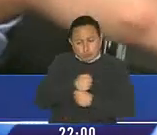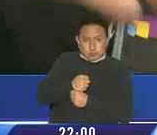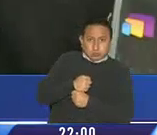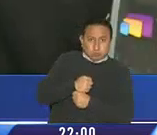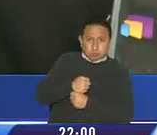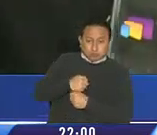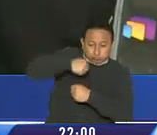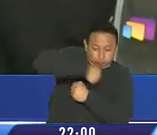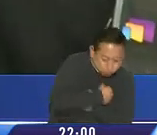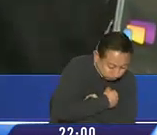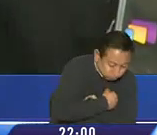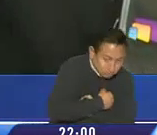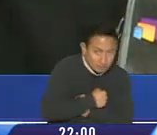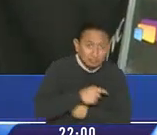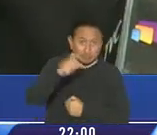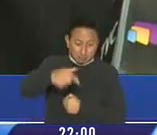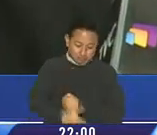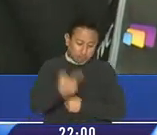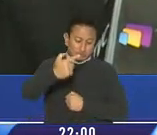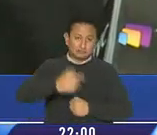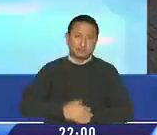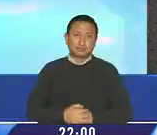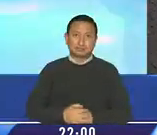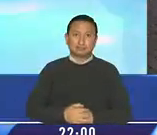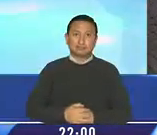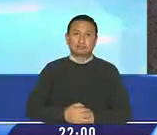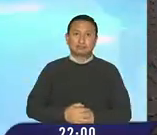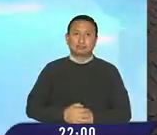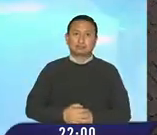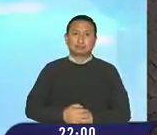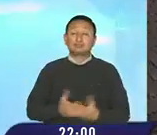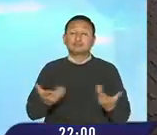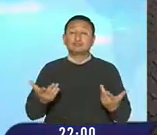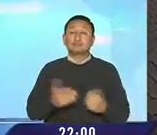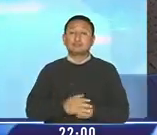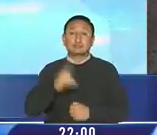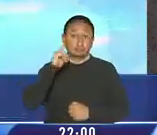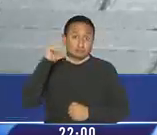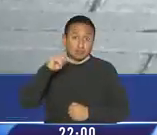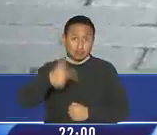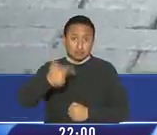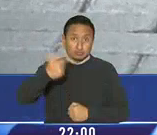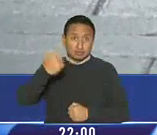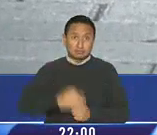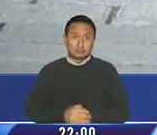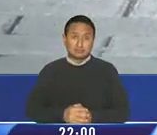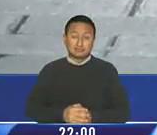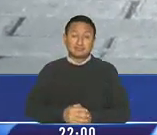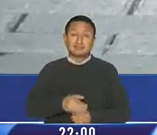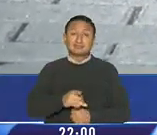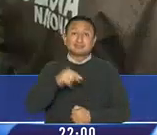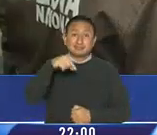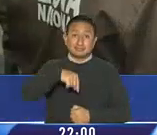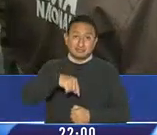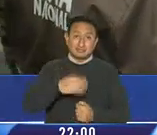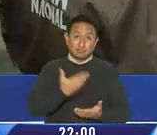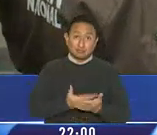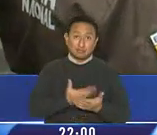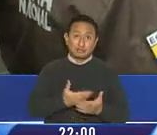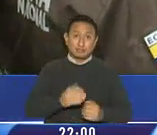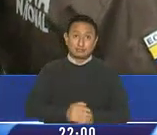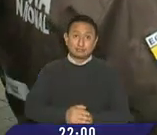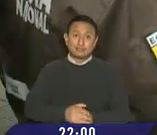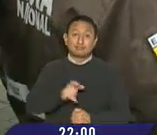tira al suelo y ahí donde los ladrones, papá, y le disparan. Los disparos se escucharon. En el suelo quedaron las vainas. Y gritó,